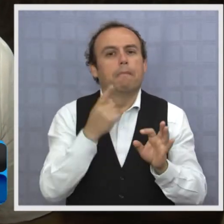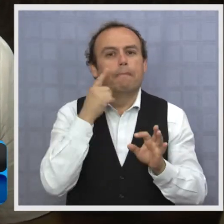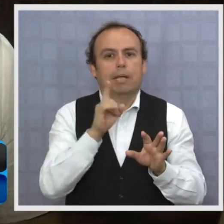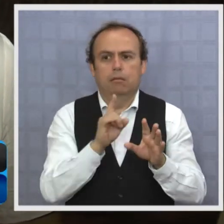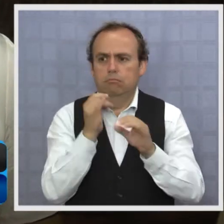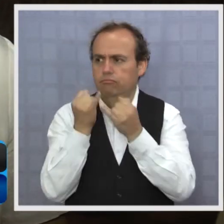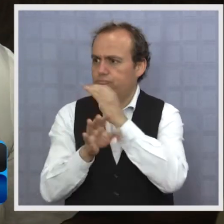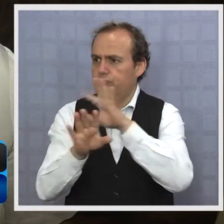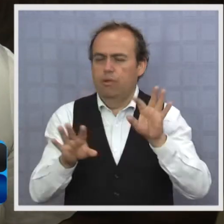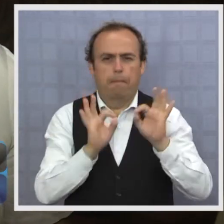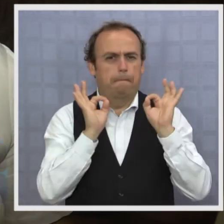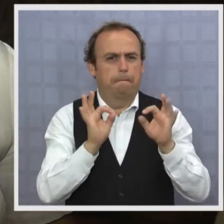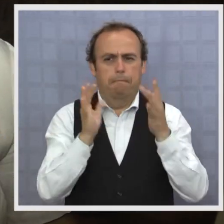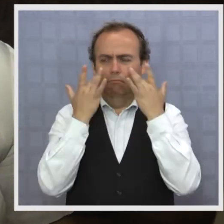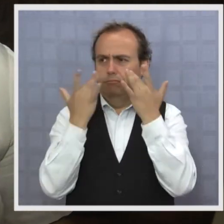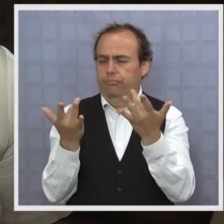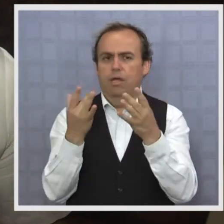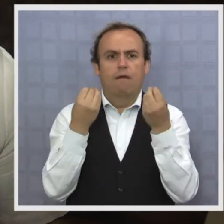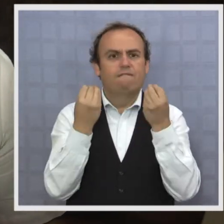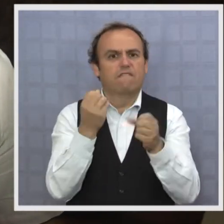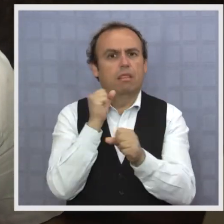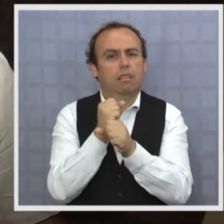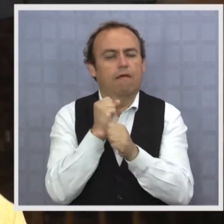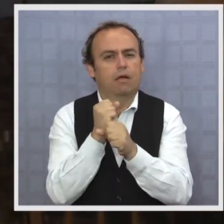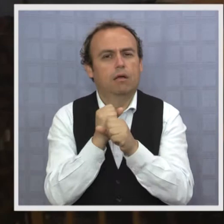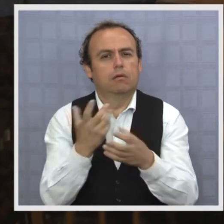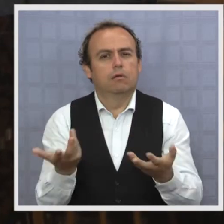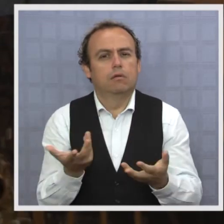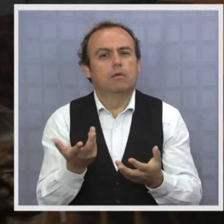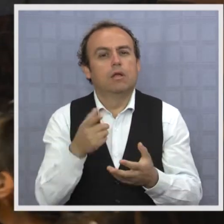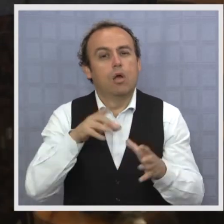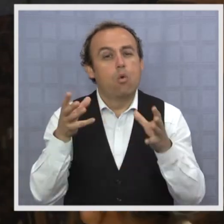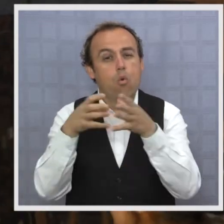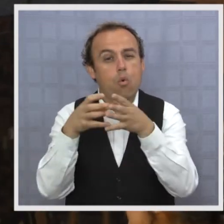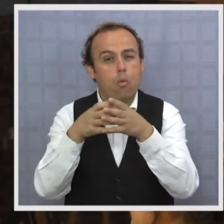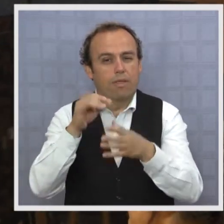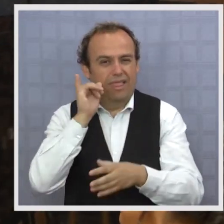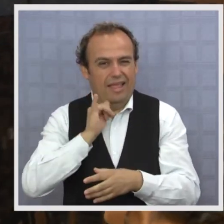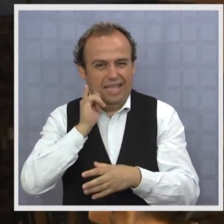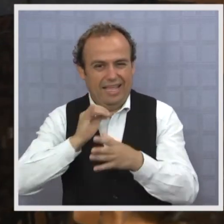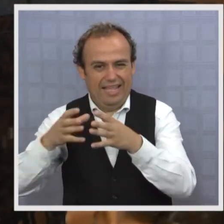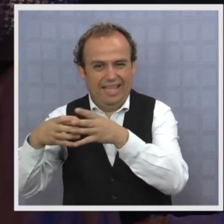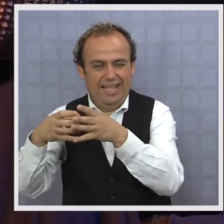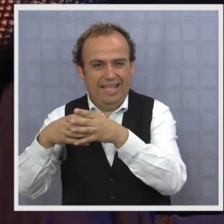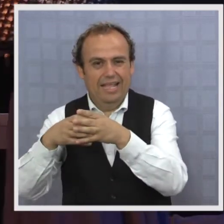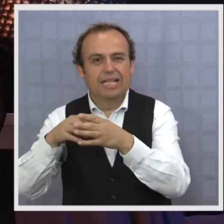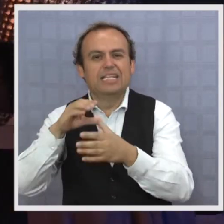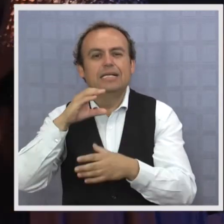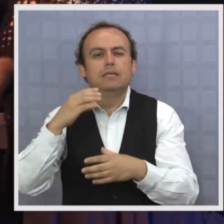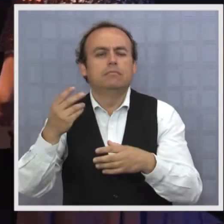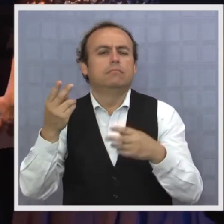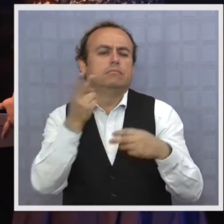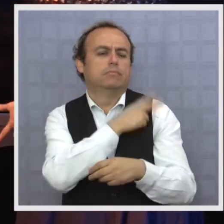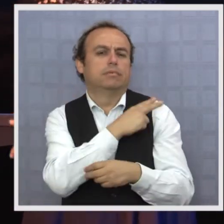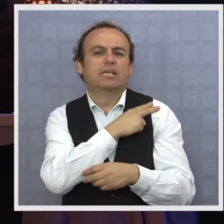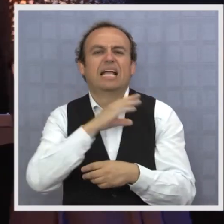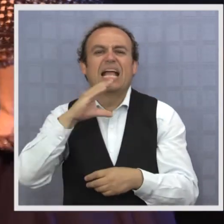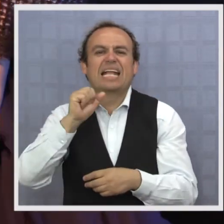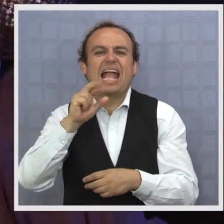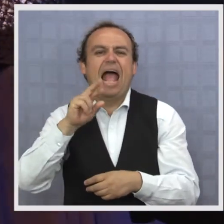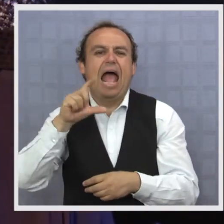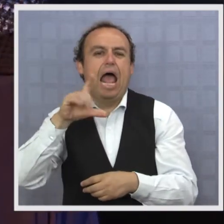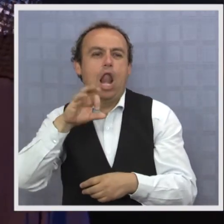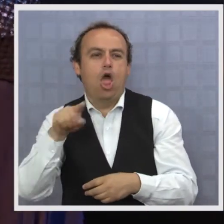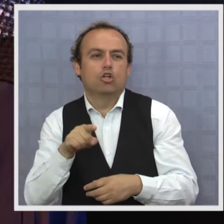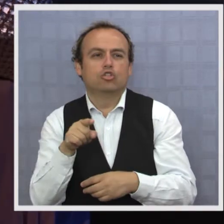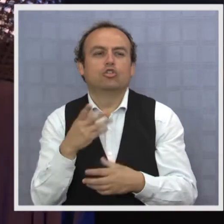todo espectacular, está todo muy bien logrado. El grupo de iquiqueños, que comanda Carlos Morales, demostró que